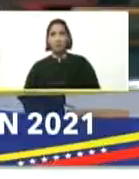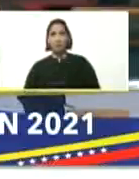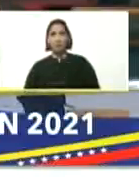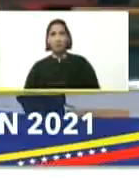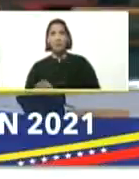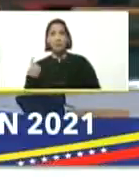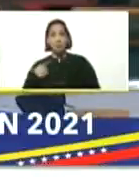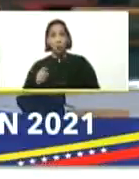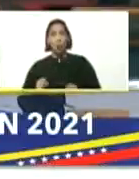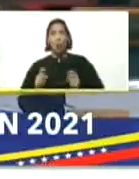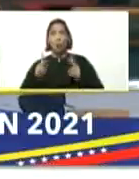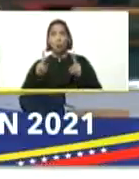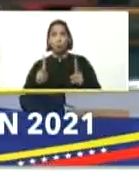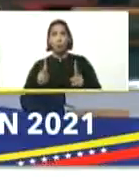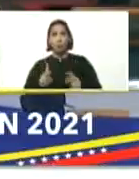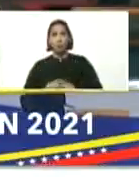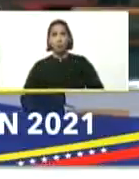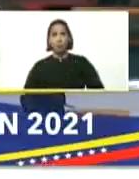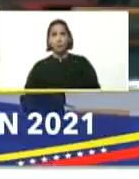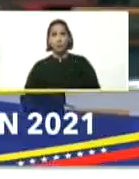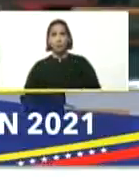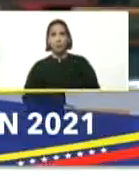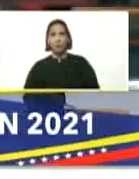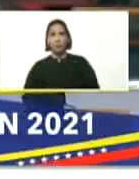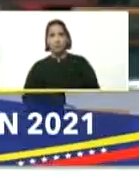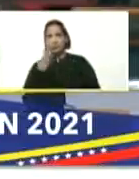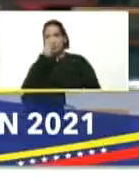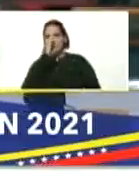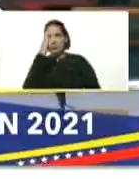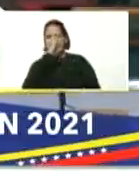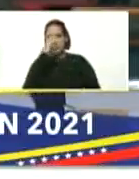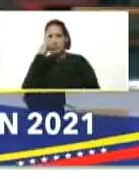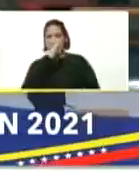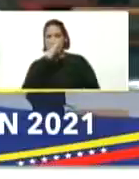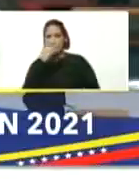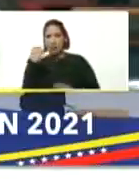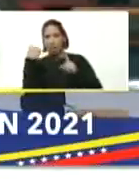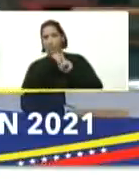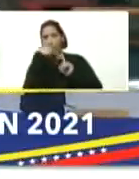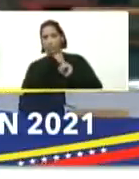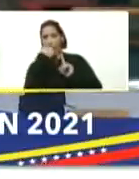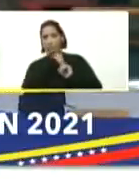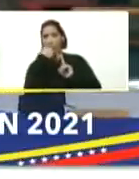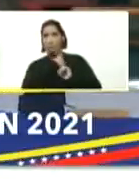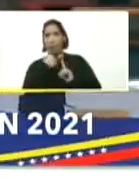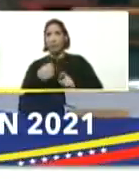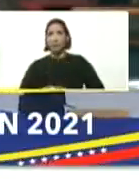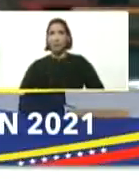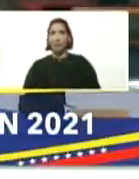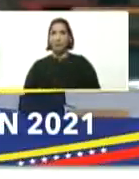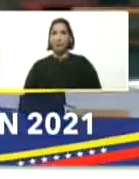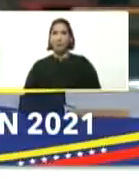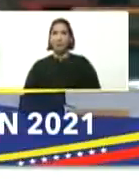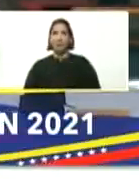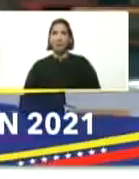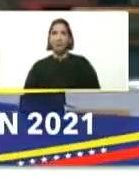tiene oportunidad en medio de que uno le están cayendo es a palo, compadre.